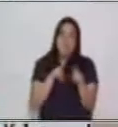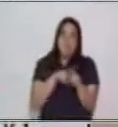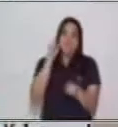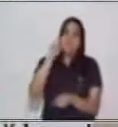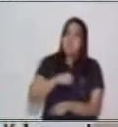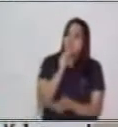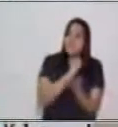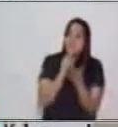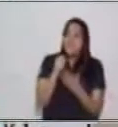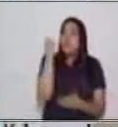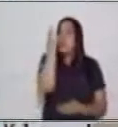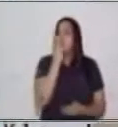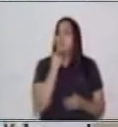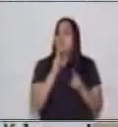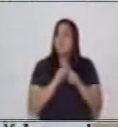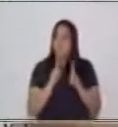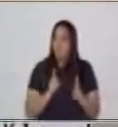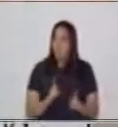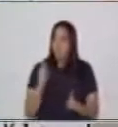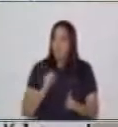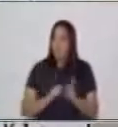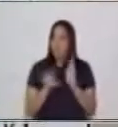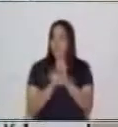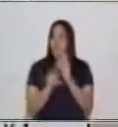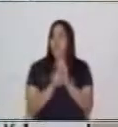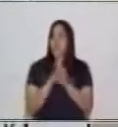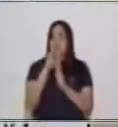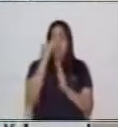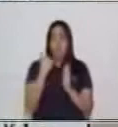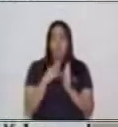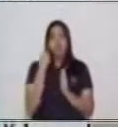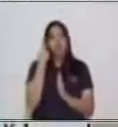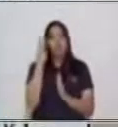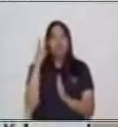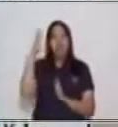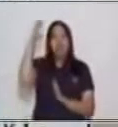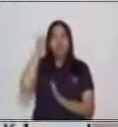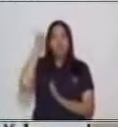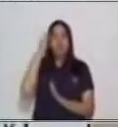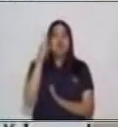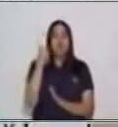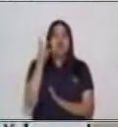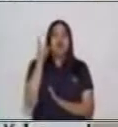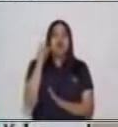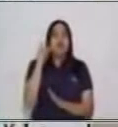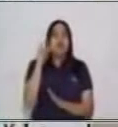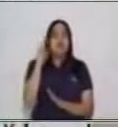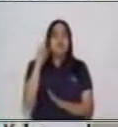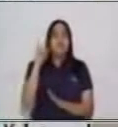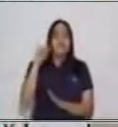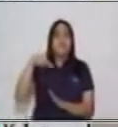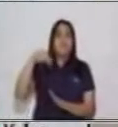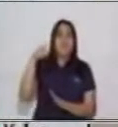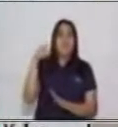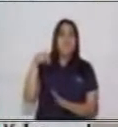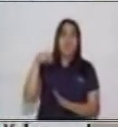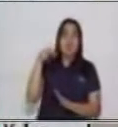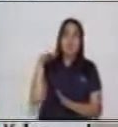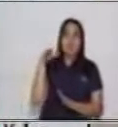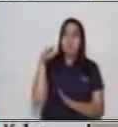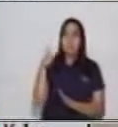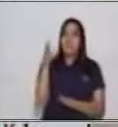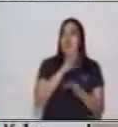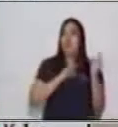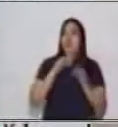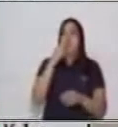deben escribir con S. Por ejemplo, aplicando la regla número 4, adivinanza, mudanza,